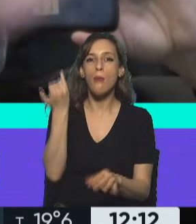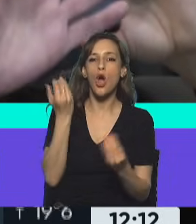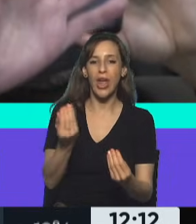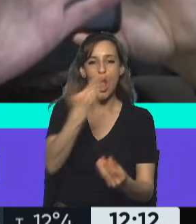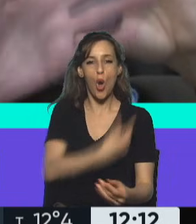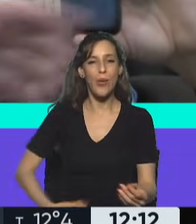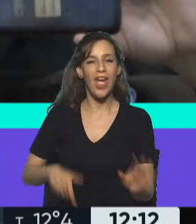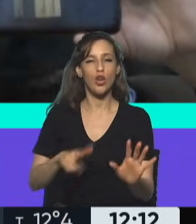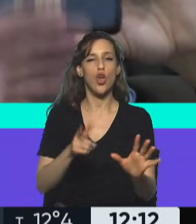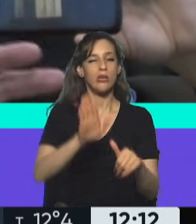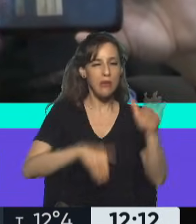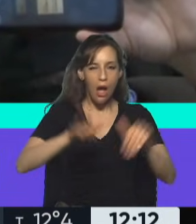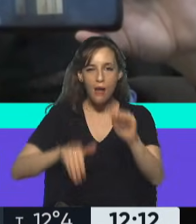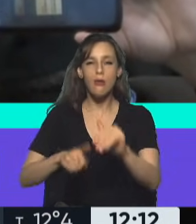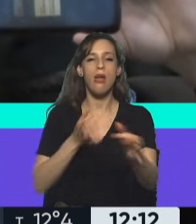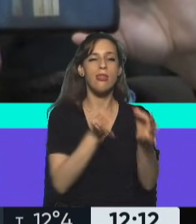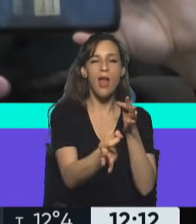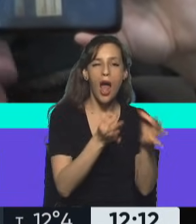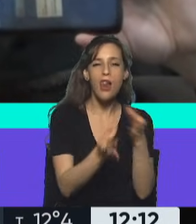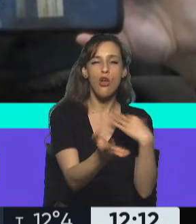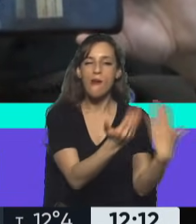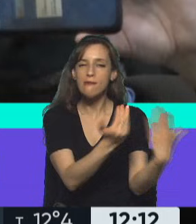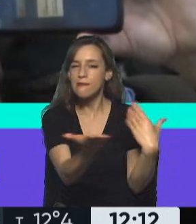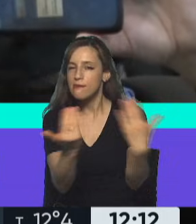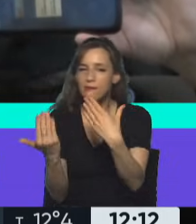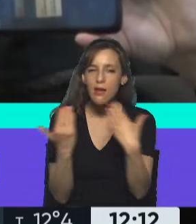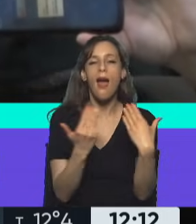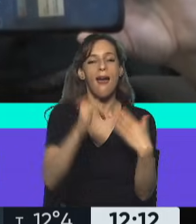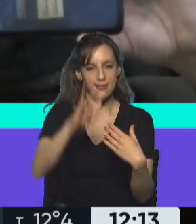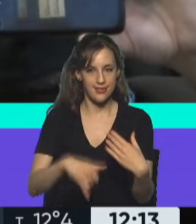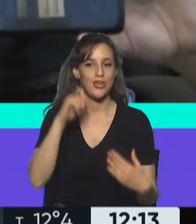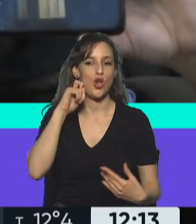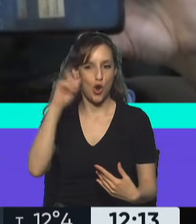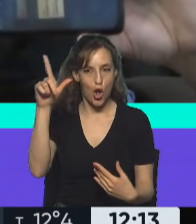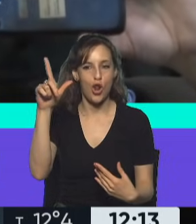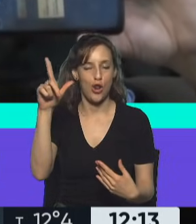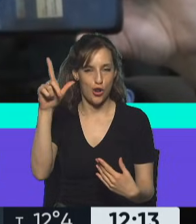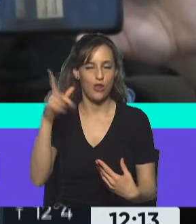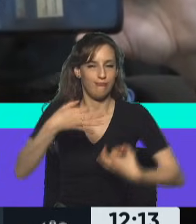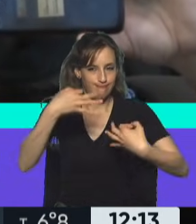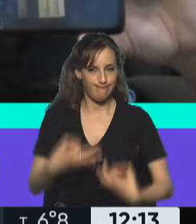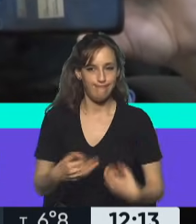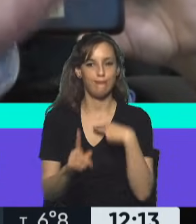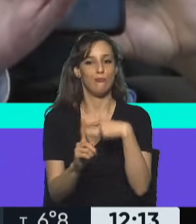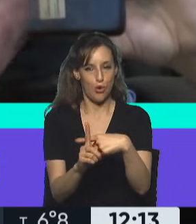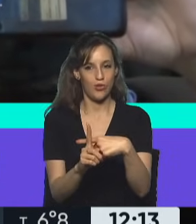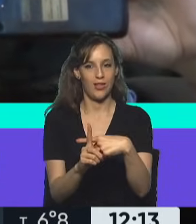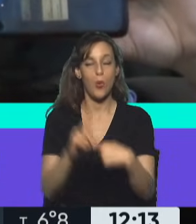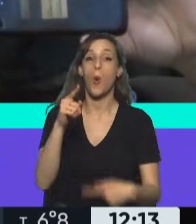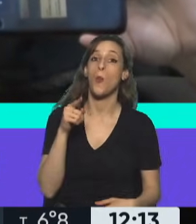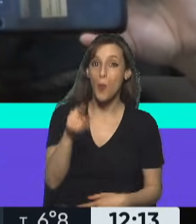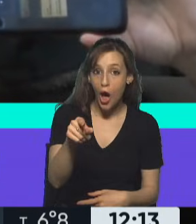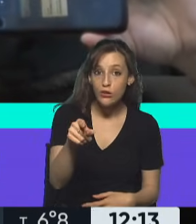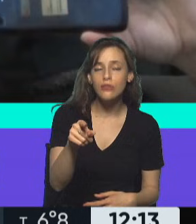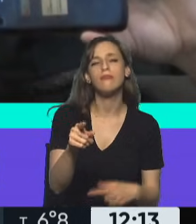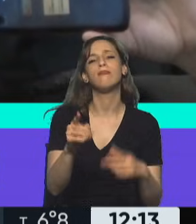sé si lo aceptarán los otros o no, pero con diálogo puede alcanzar suficientes resultados positivos. Y vos